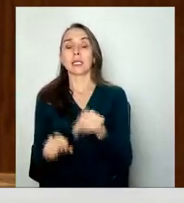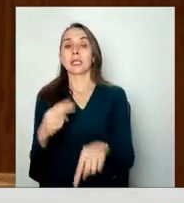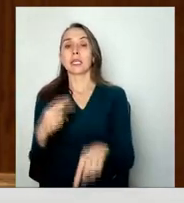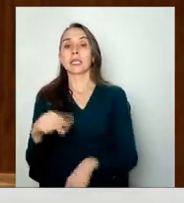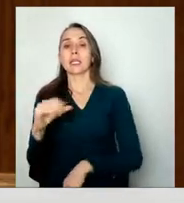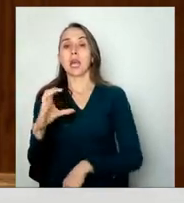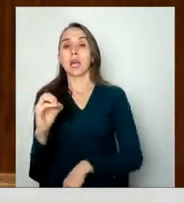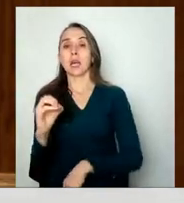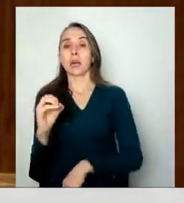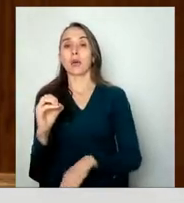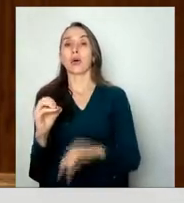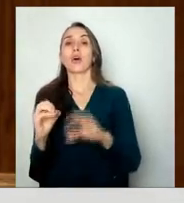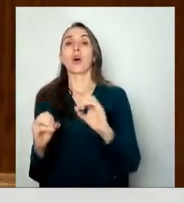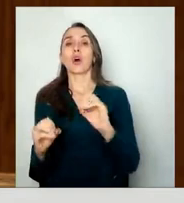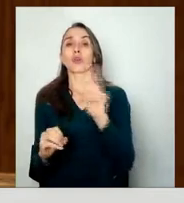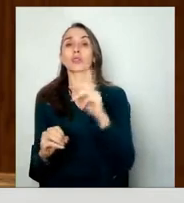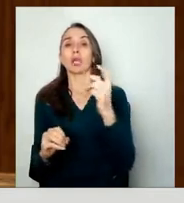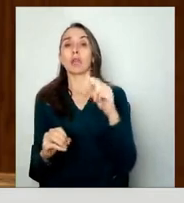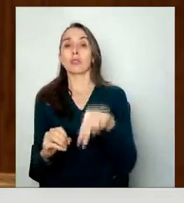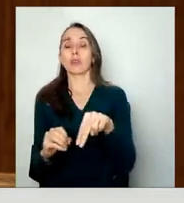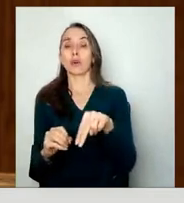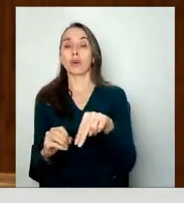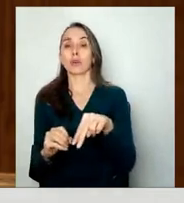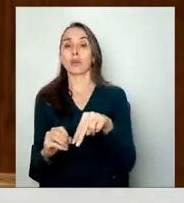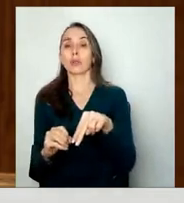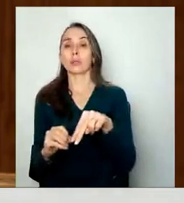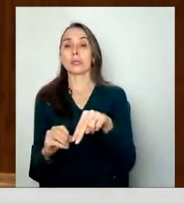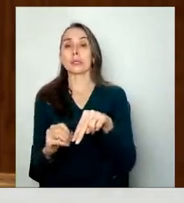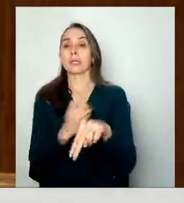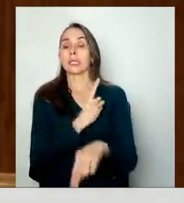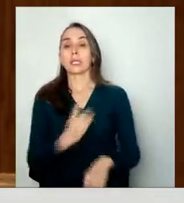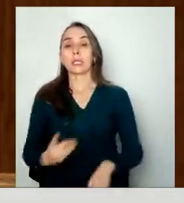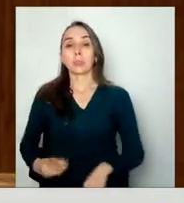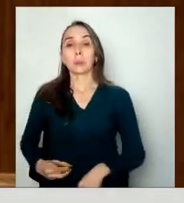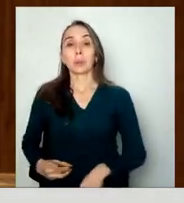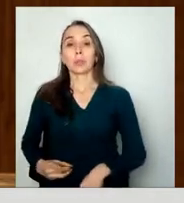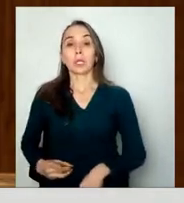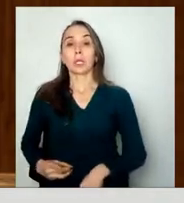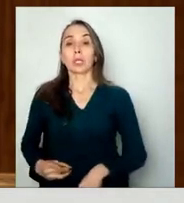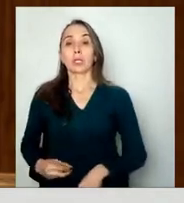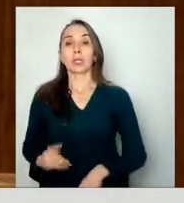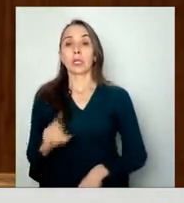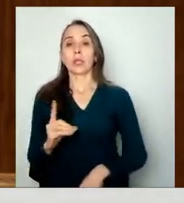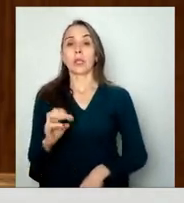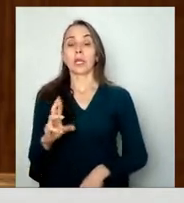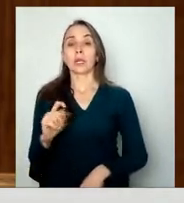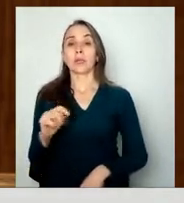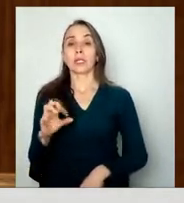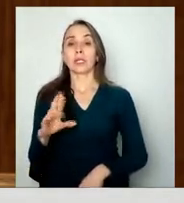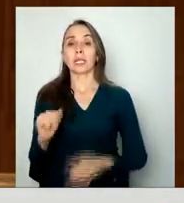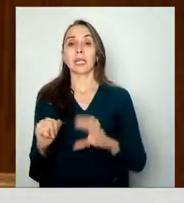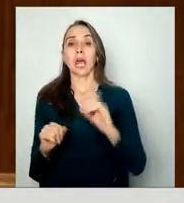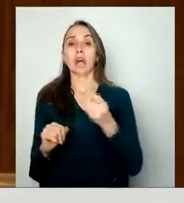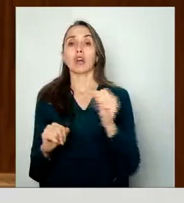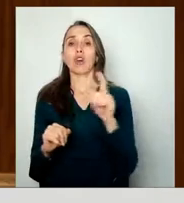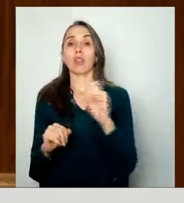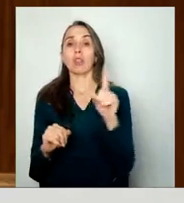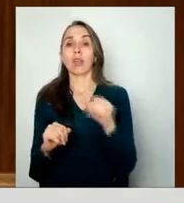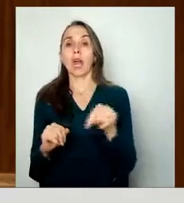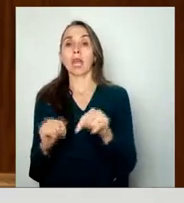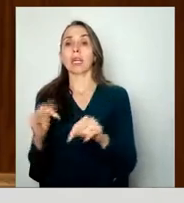Josh Antonio Doña Jimena y los diputados señores de rementería don tomás González Don Félix